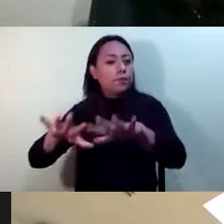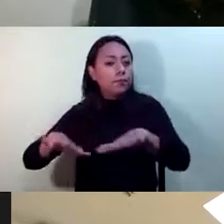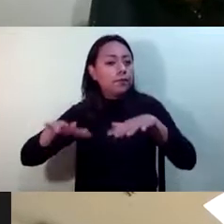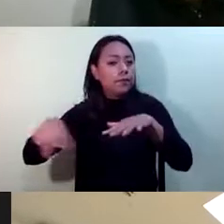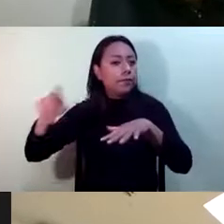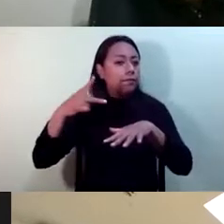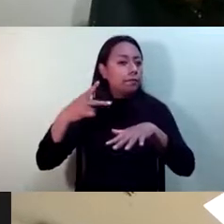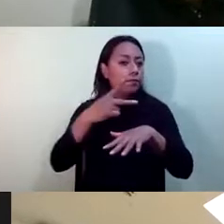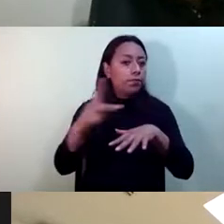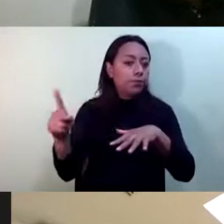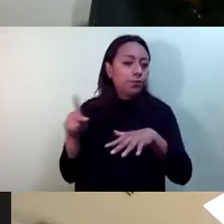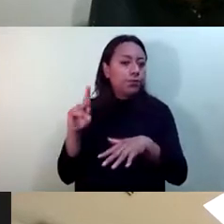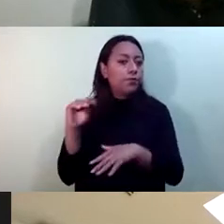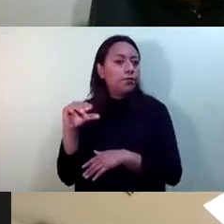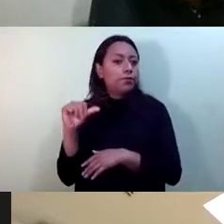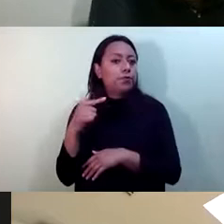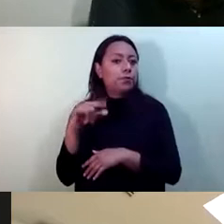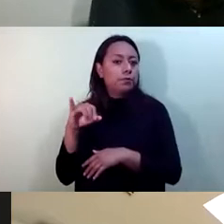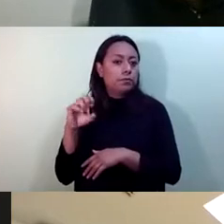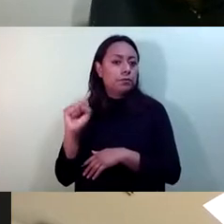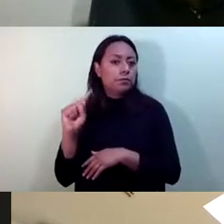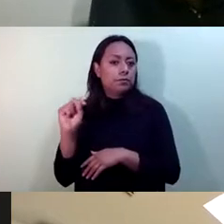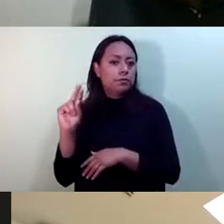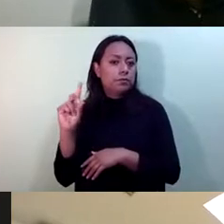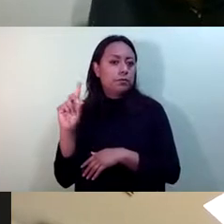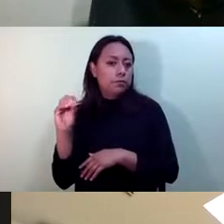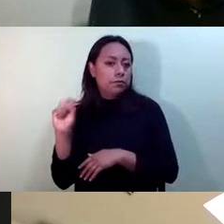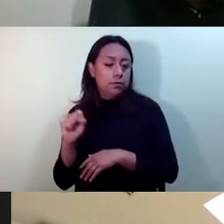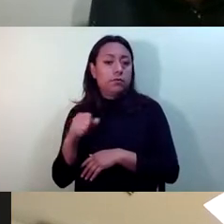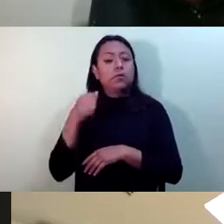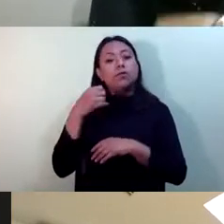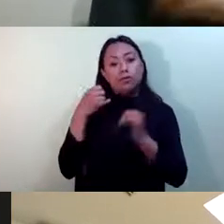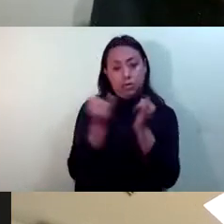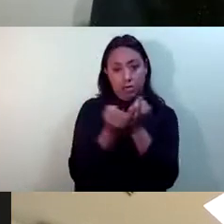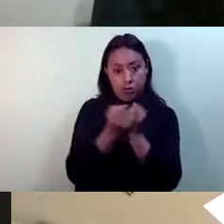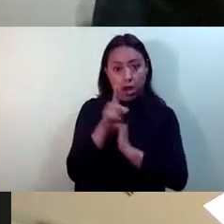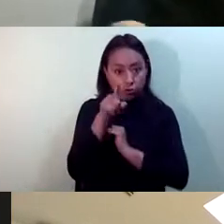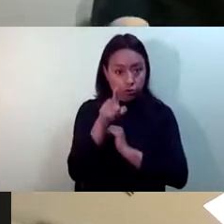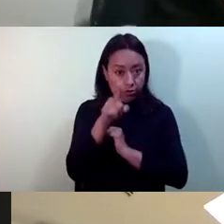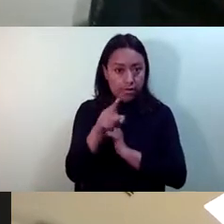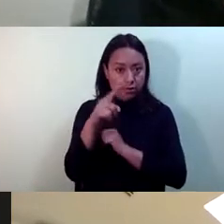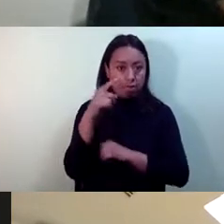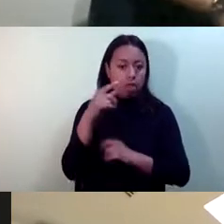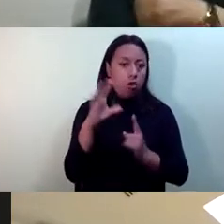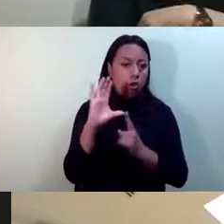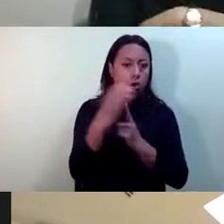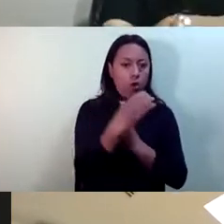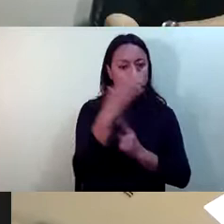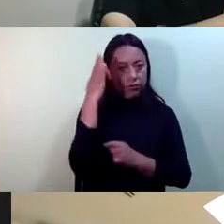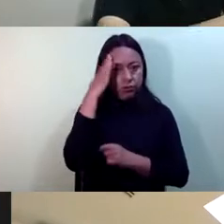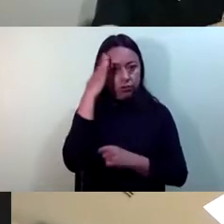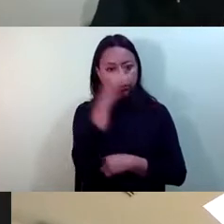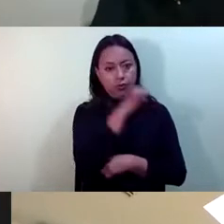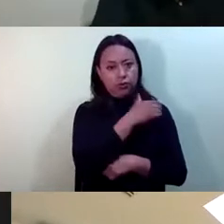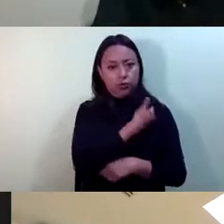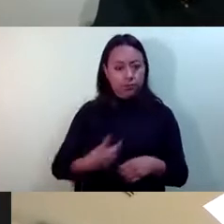comisión que usted atinadamente encabeza se ocupó de recoger la opinión del tribunal o si simple y sencillamente solo